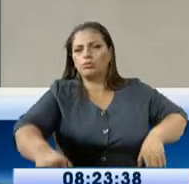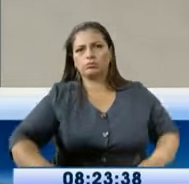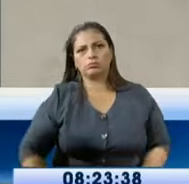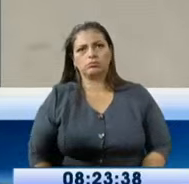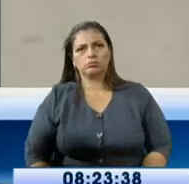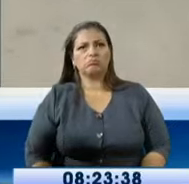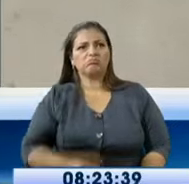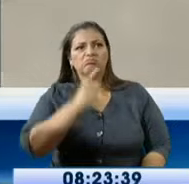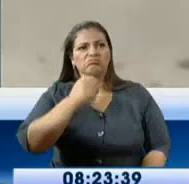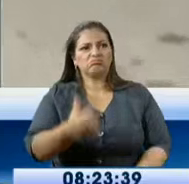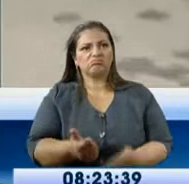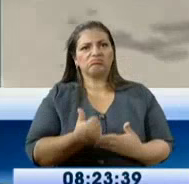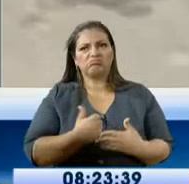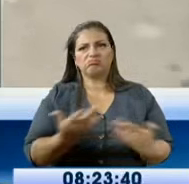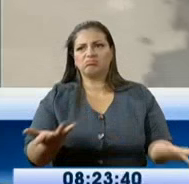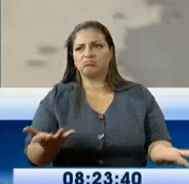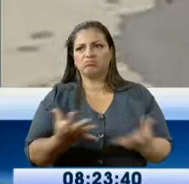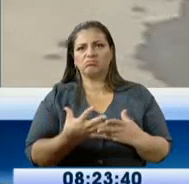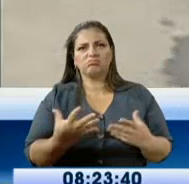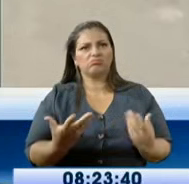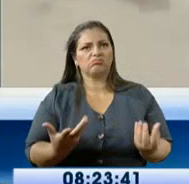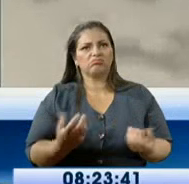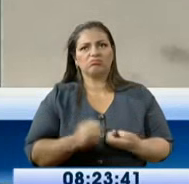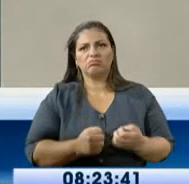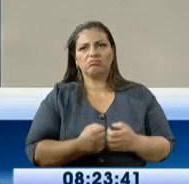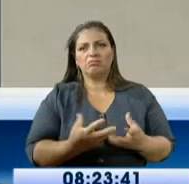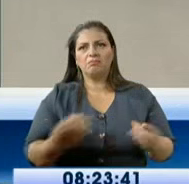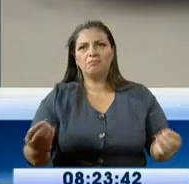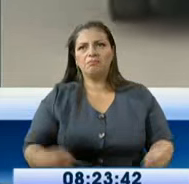como vienen, ¿qué vienen a estar? Vea,